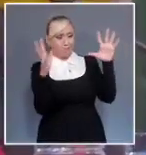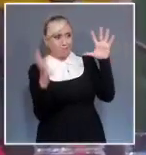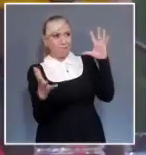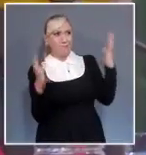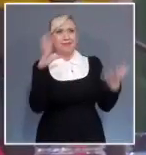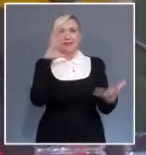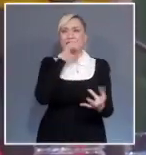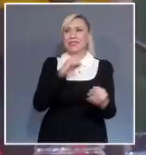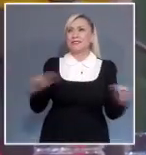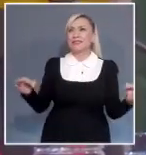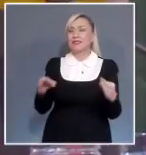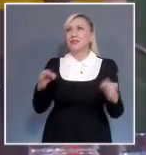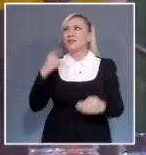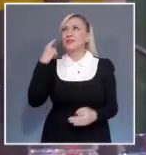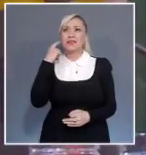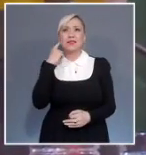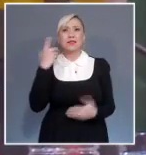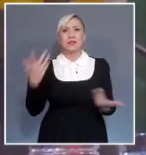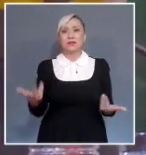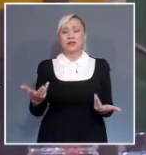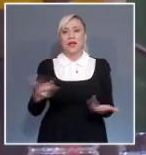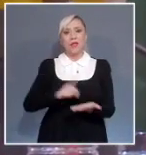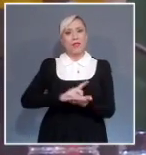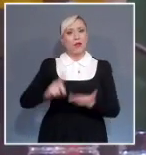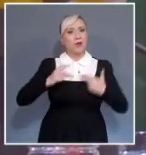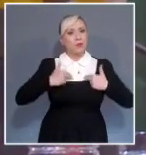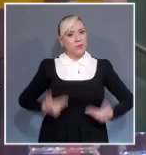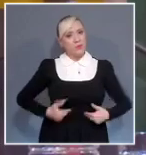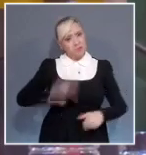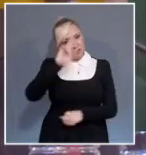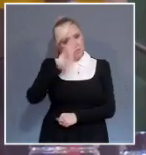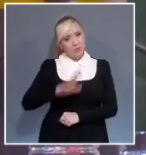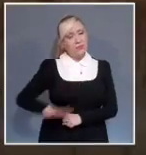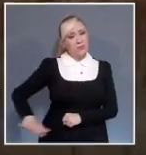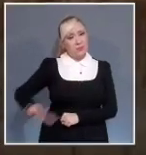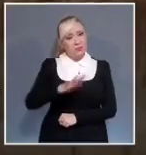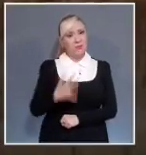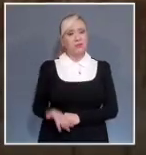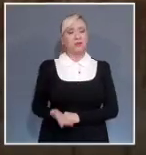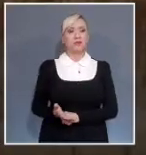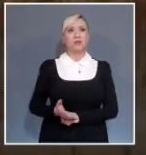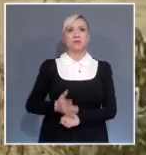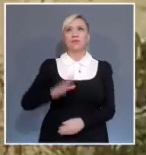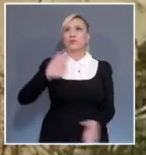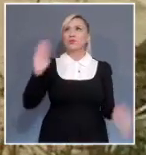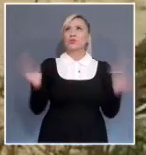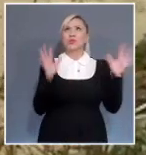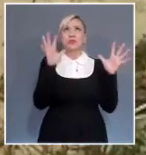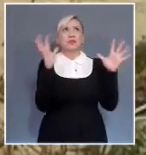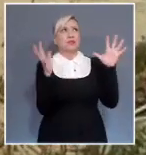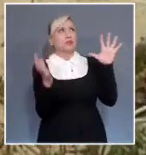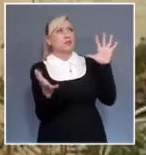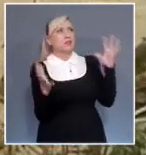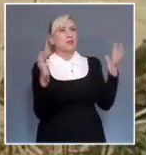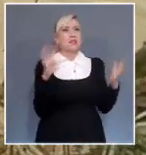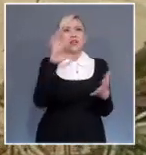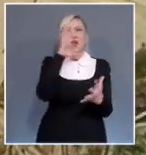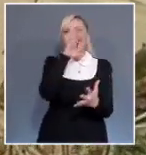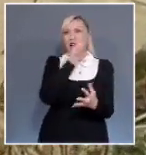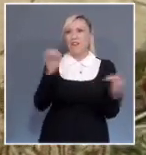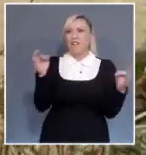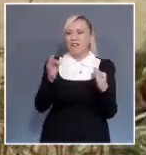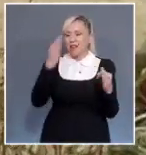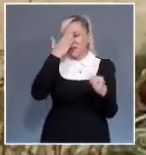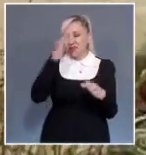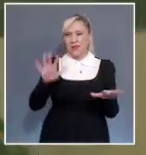internacional de los derechos humanos. Señalaron que debido al cambio climático se prevé en la región andina un aumento de entre